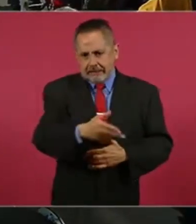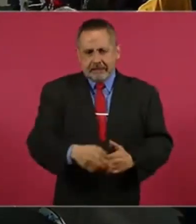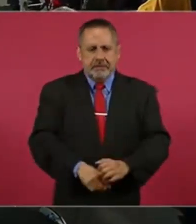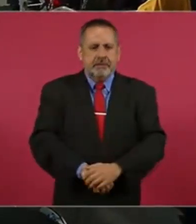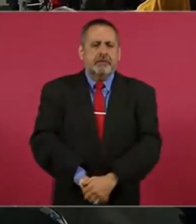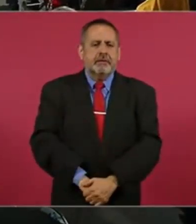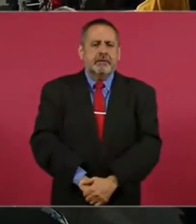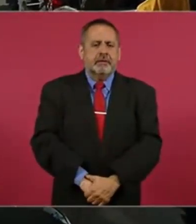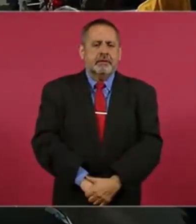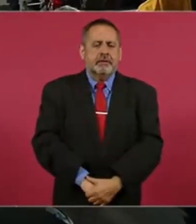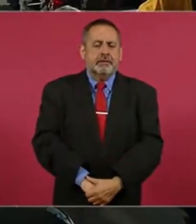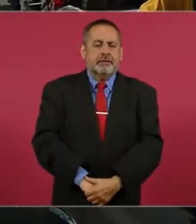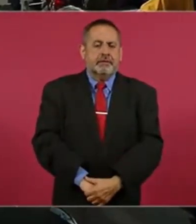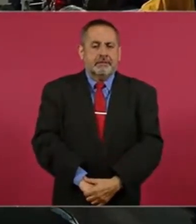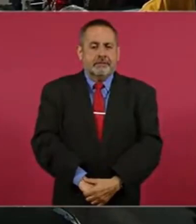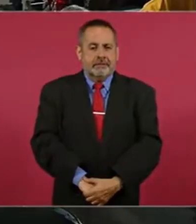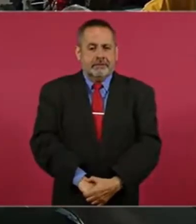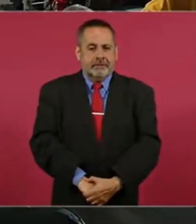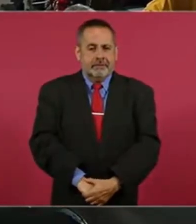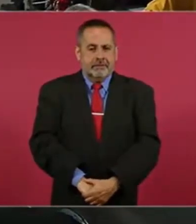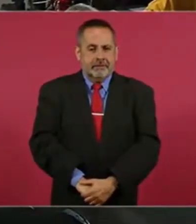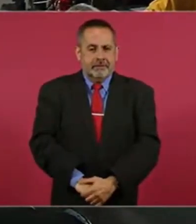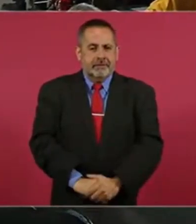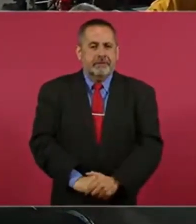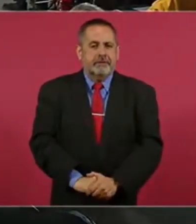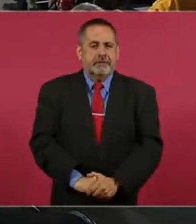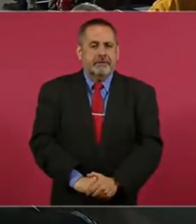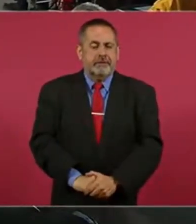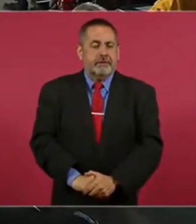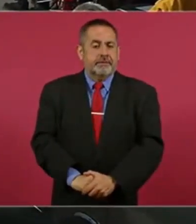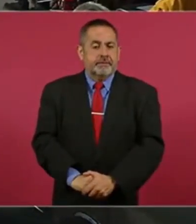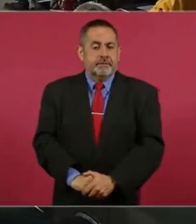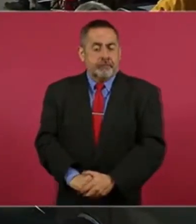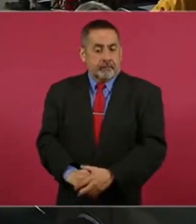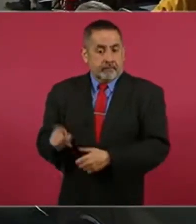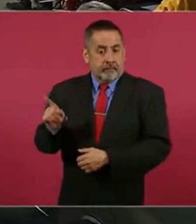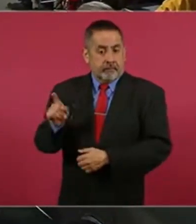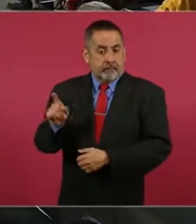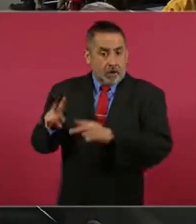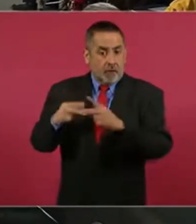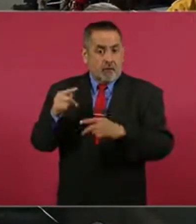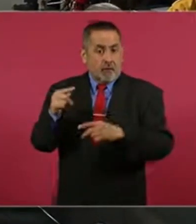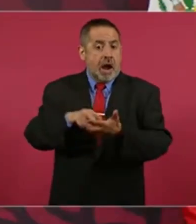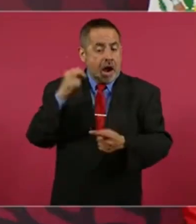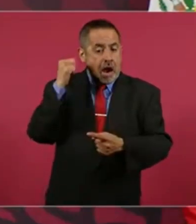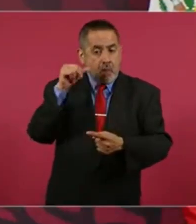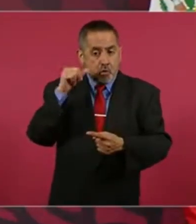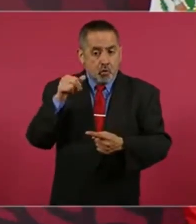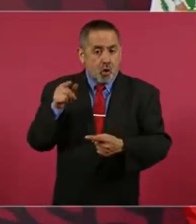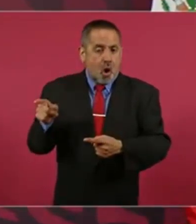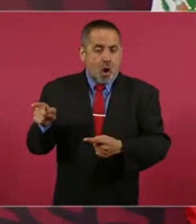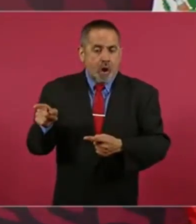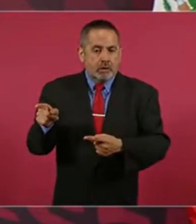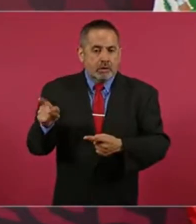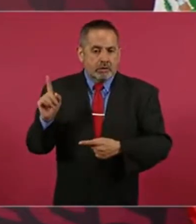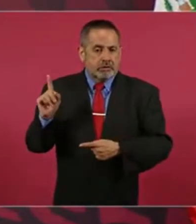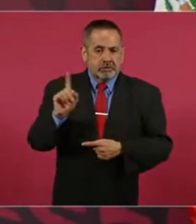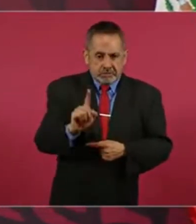A ver, va. Estuvo de nuevo en la base naval de Acapulco. No salió de la base, nunca ha salido de los viajes que ha hecho. Y le contaron una serie de